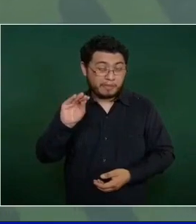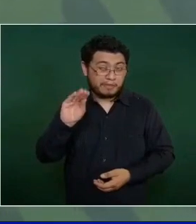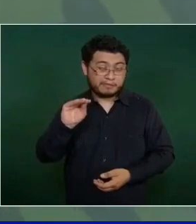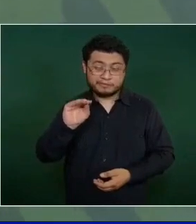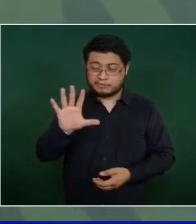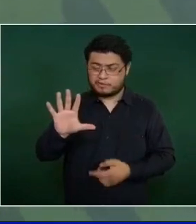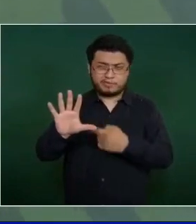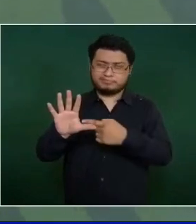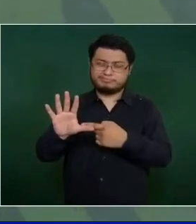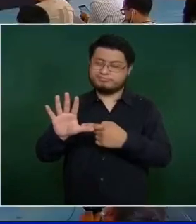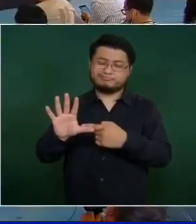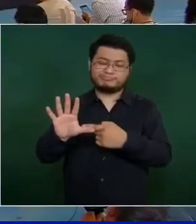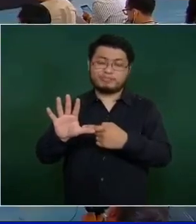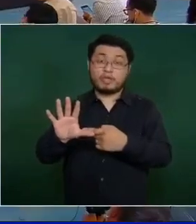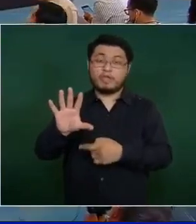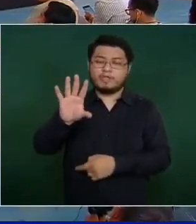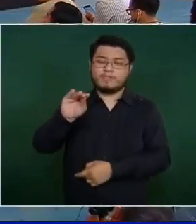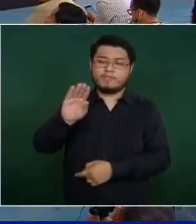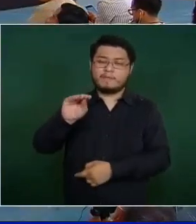O sea,